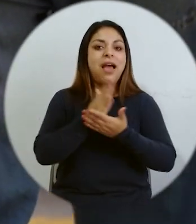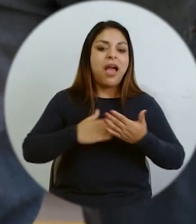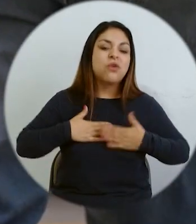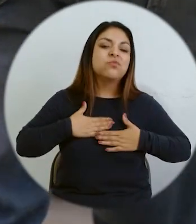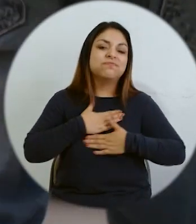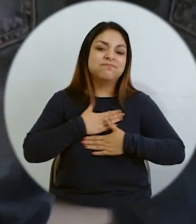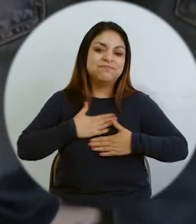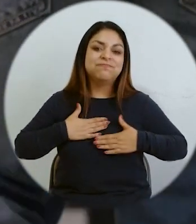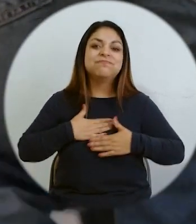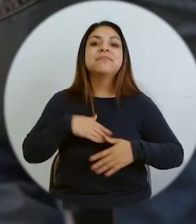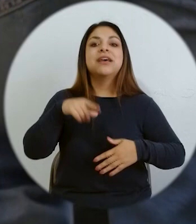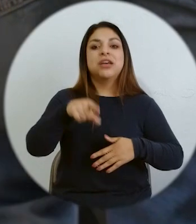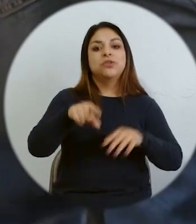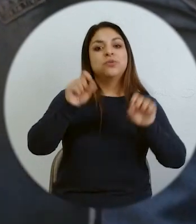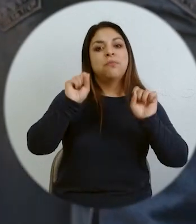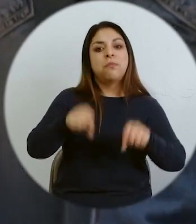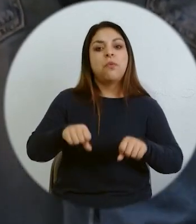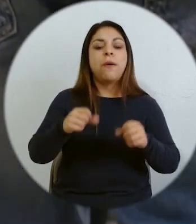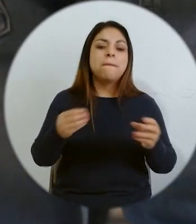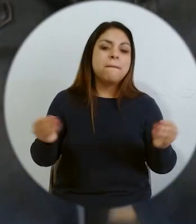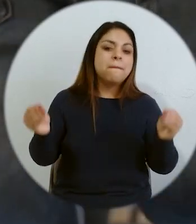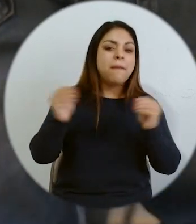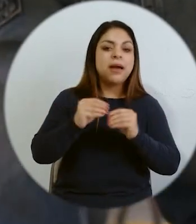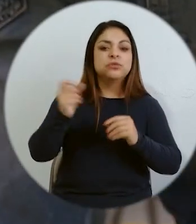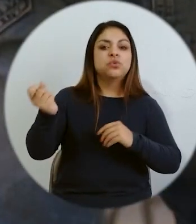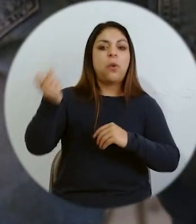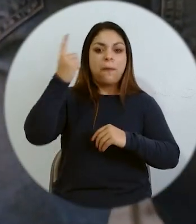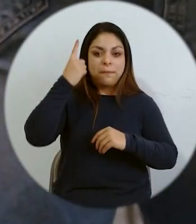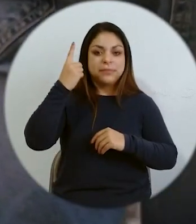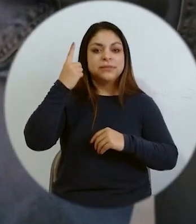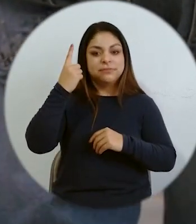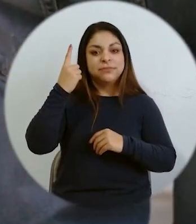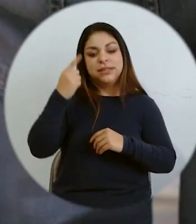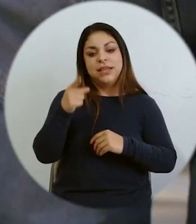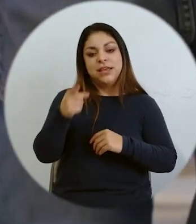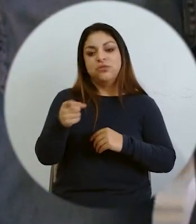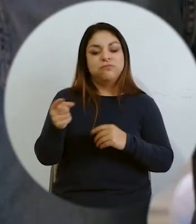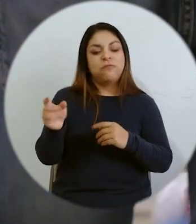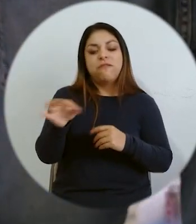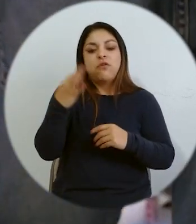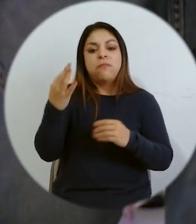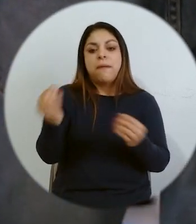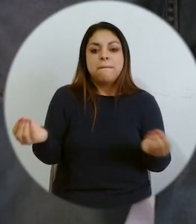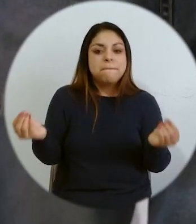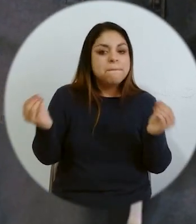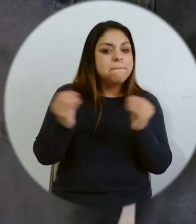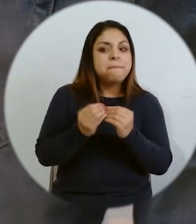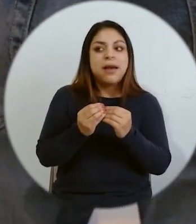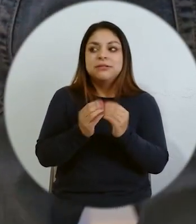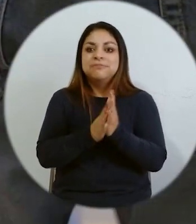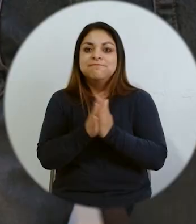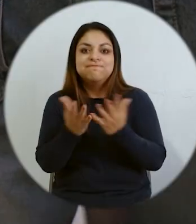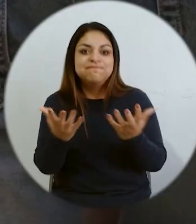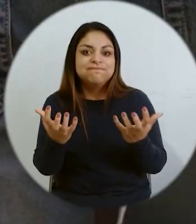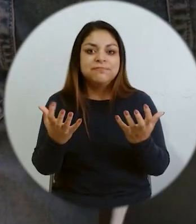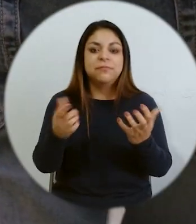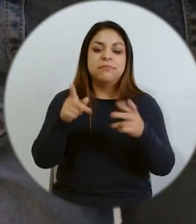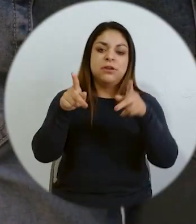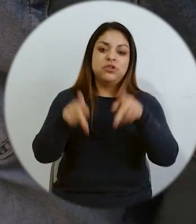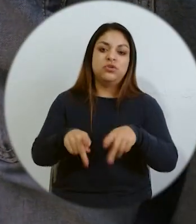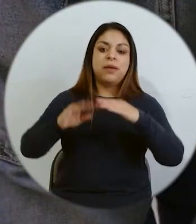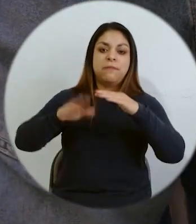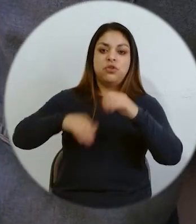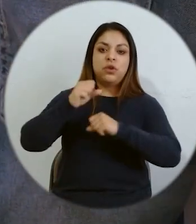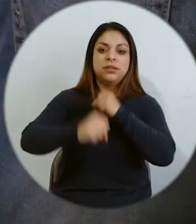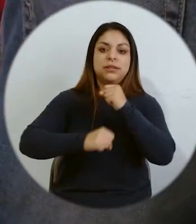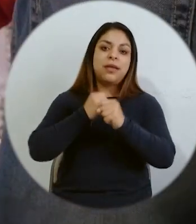comprensible y de manera mucho más atrayente a estas personas menores de edad para el desarrollo de esas habilidades psicosociales,